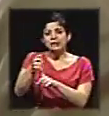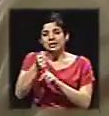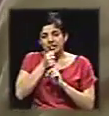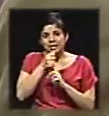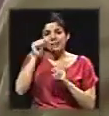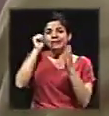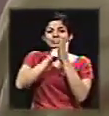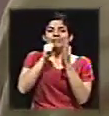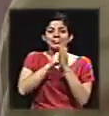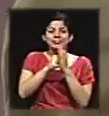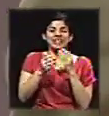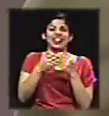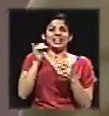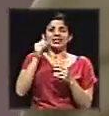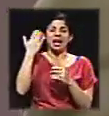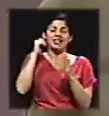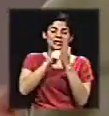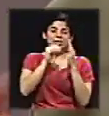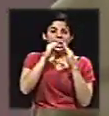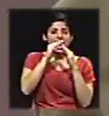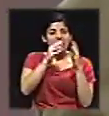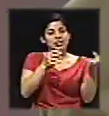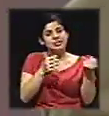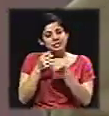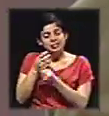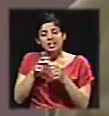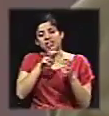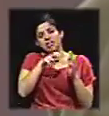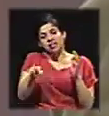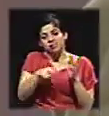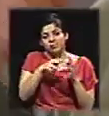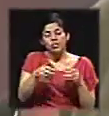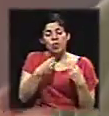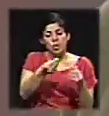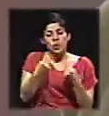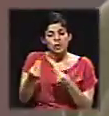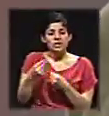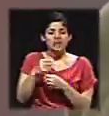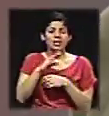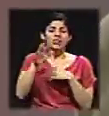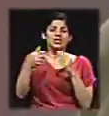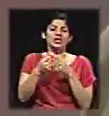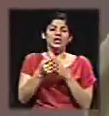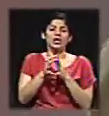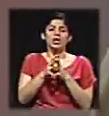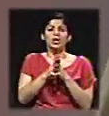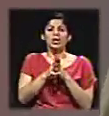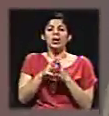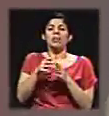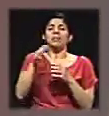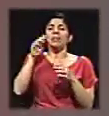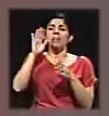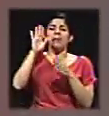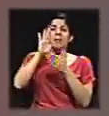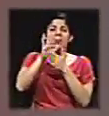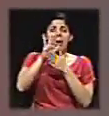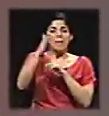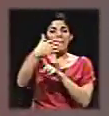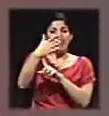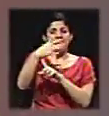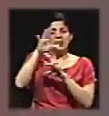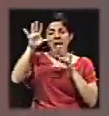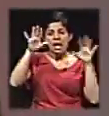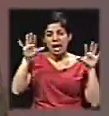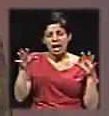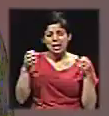sacar a la casa, brindarle transportes, estaban todo el rollo de las pegabanderas y